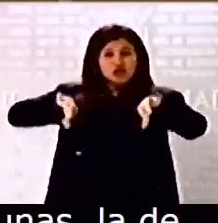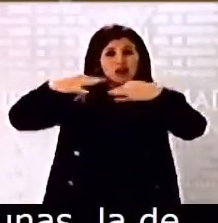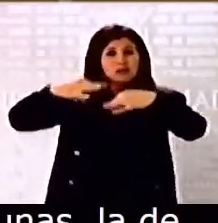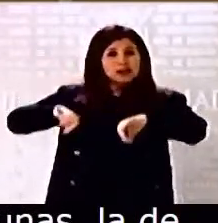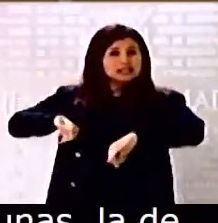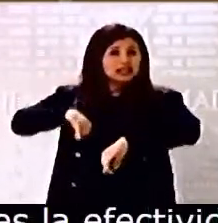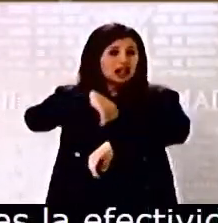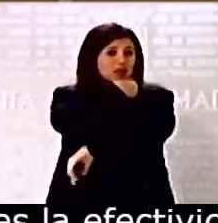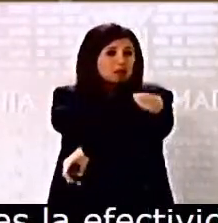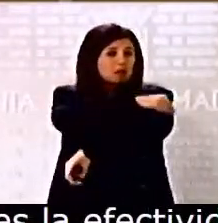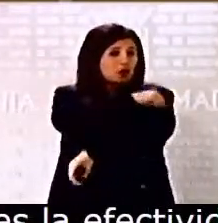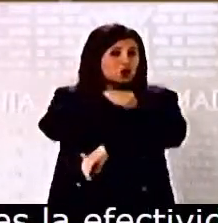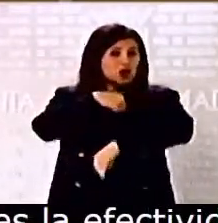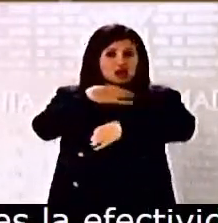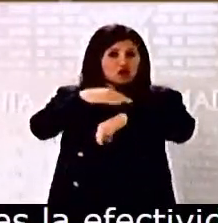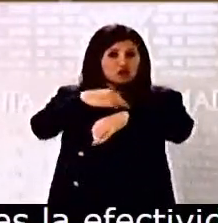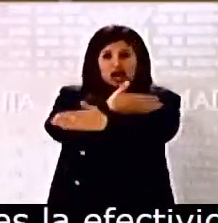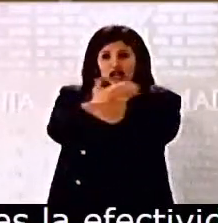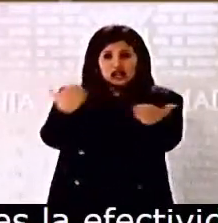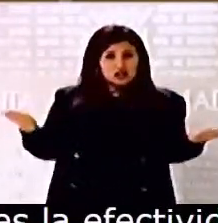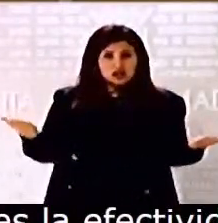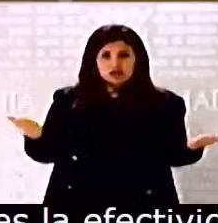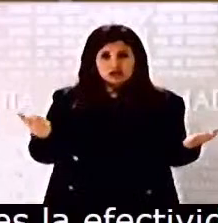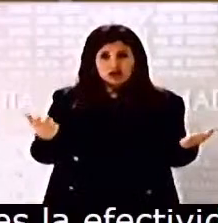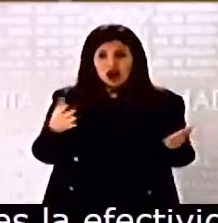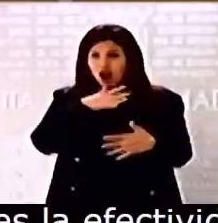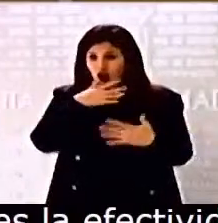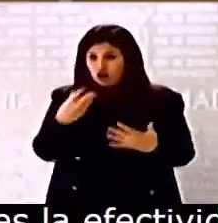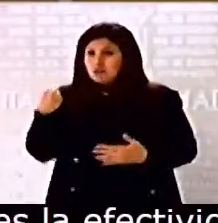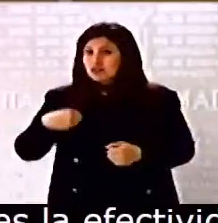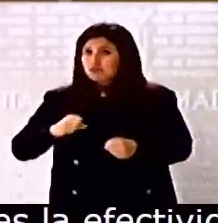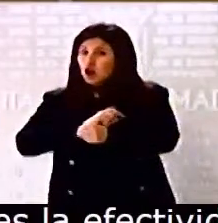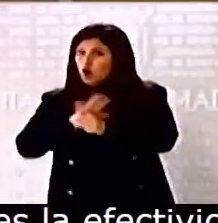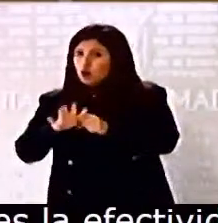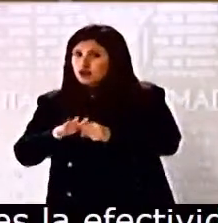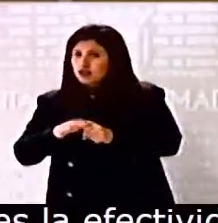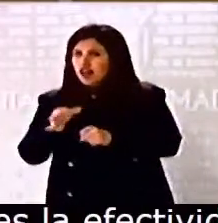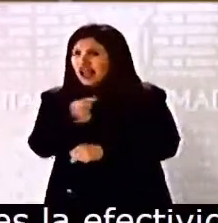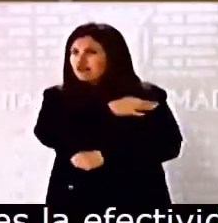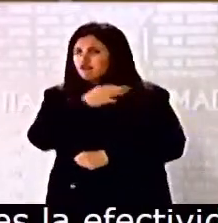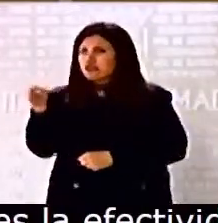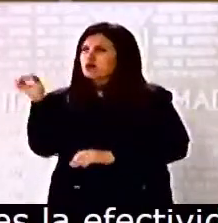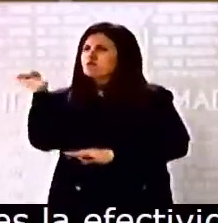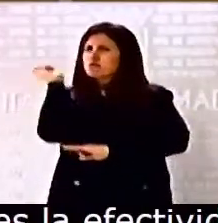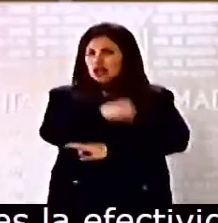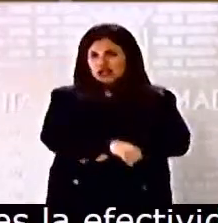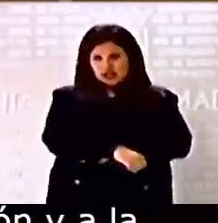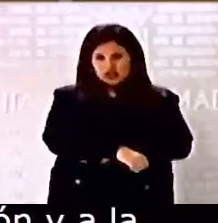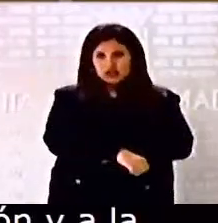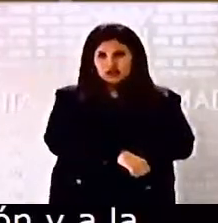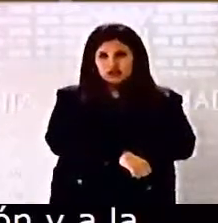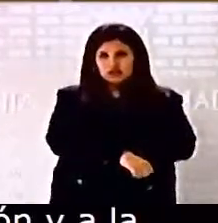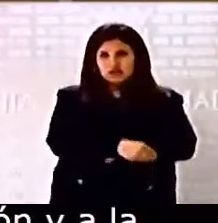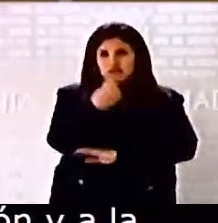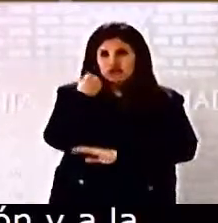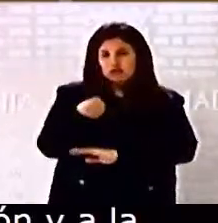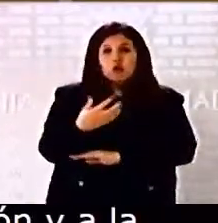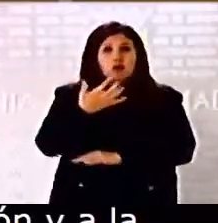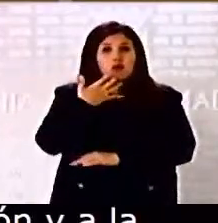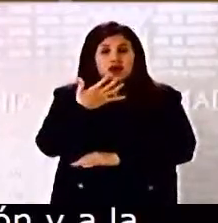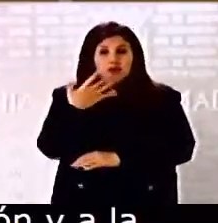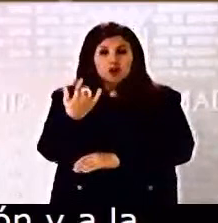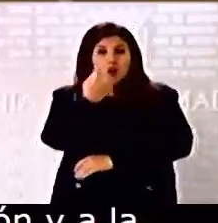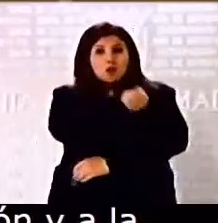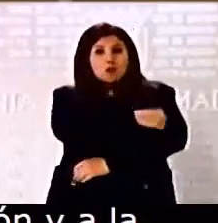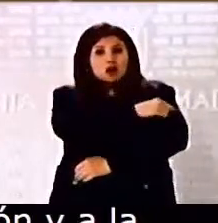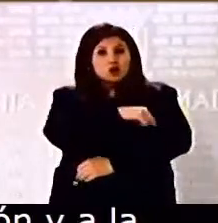la comercialización y a la administración de la vacuna tan frecuente como es la vacuna